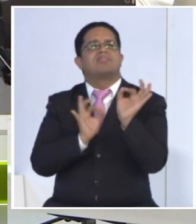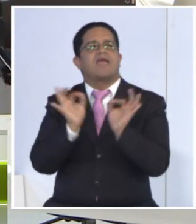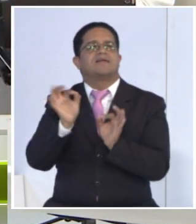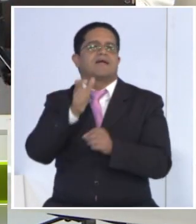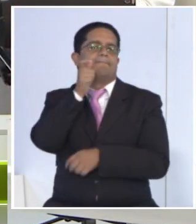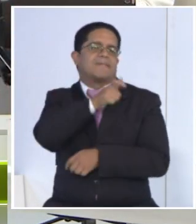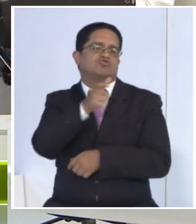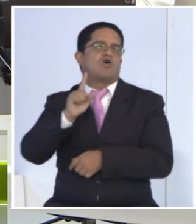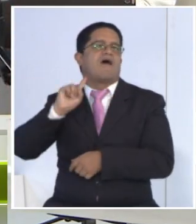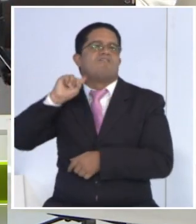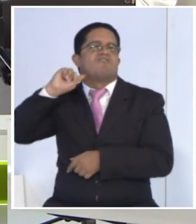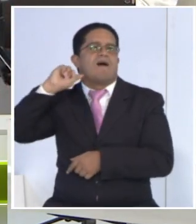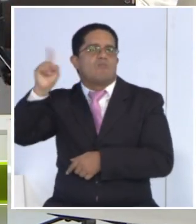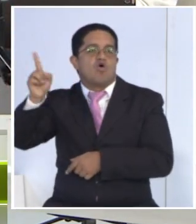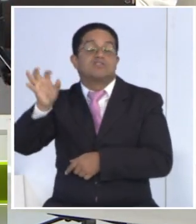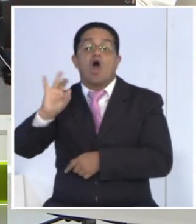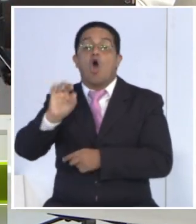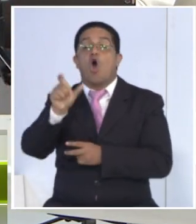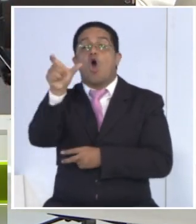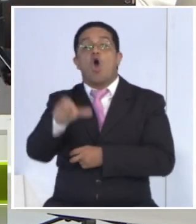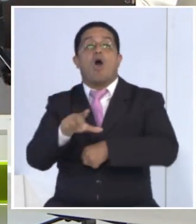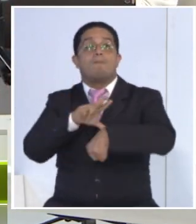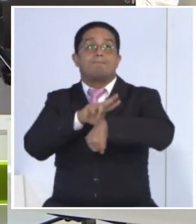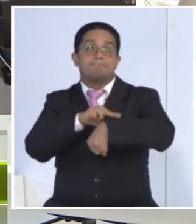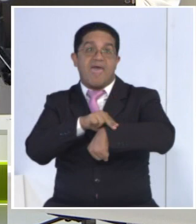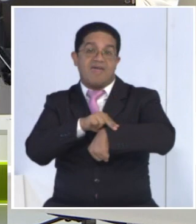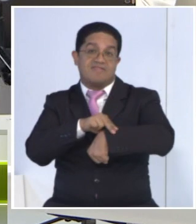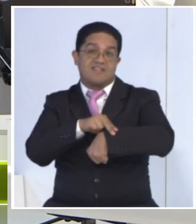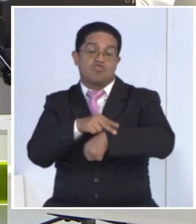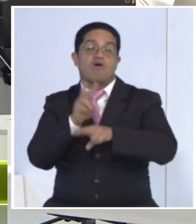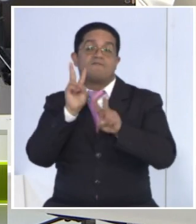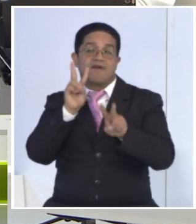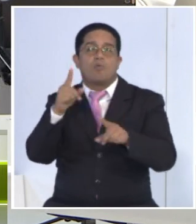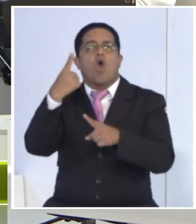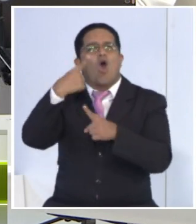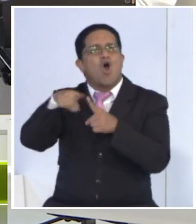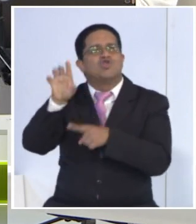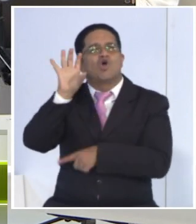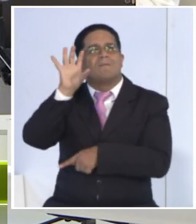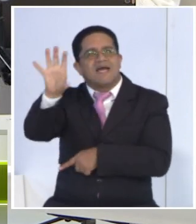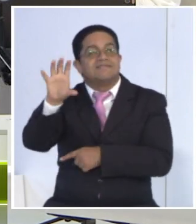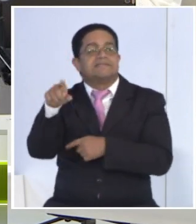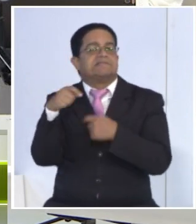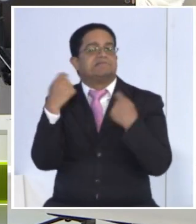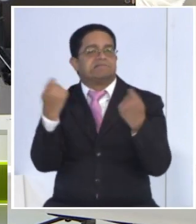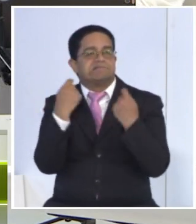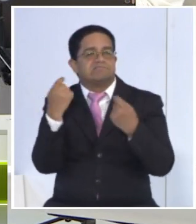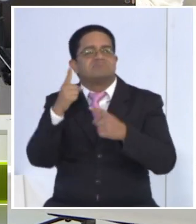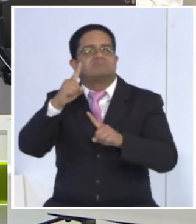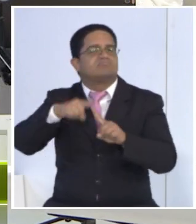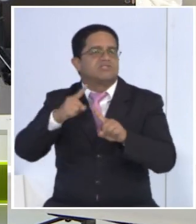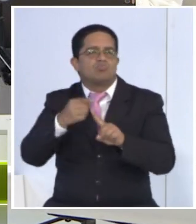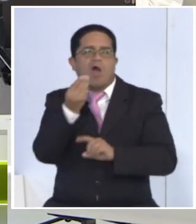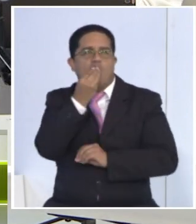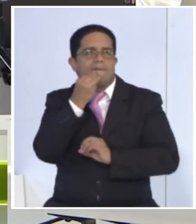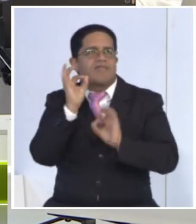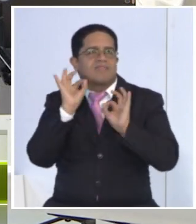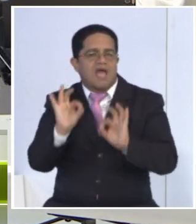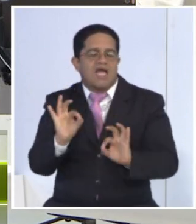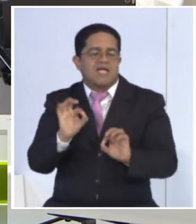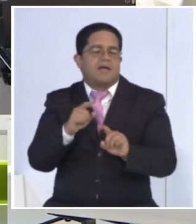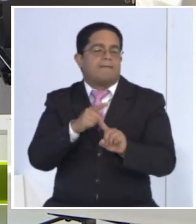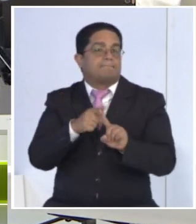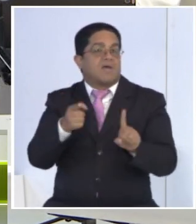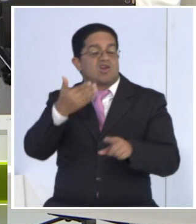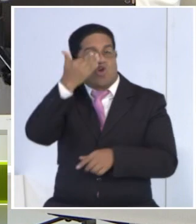influencers, incluso algunos médicos que hemos visto que son de otros países, que fomentan algún tipo de alimentación exacta, pero no toman en